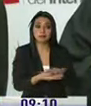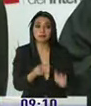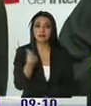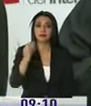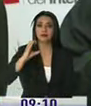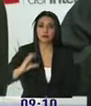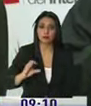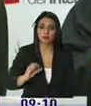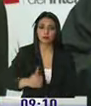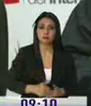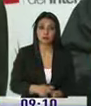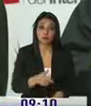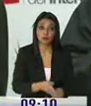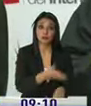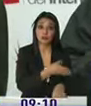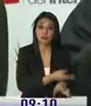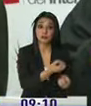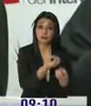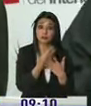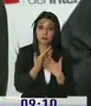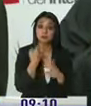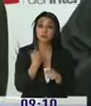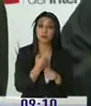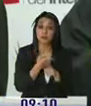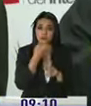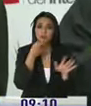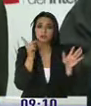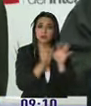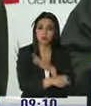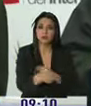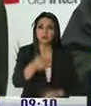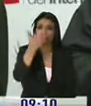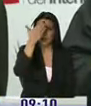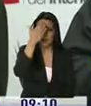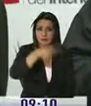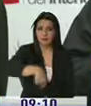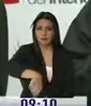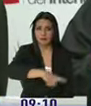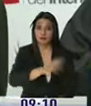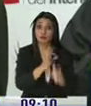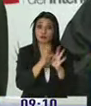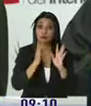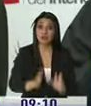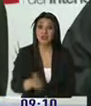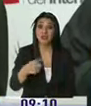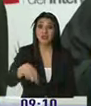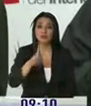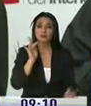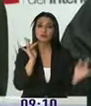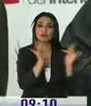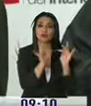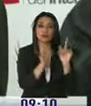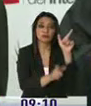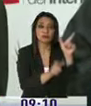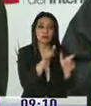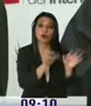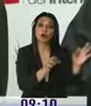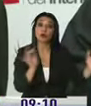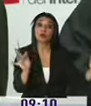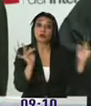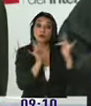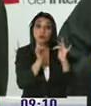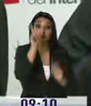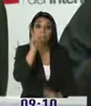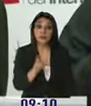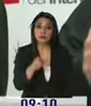nosotros tenemos y por la cual pusimos la denuncia, presuntamente, o los funcionarios aquí eran los que contactaban a las personas o los